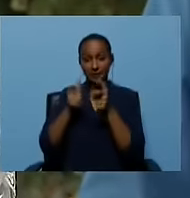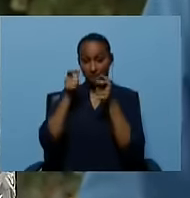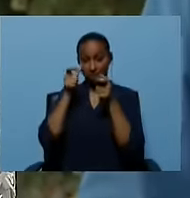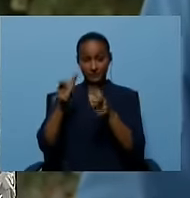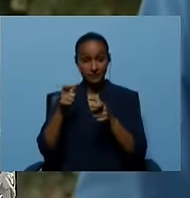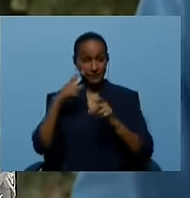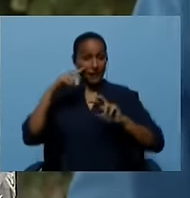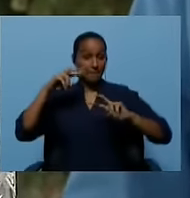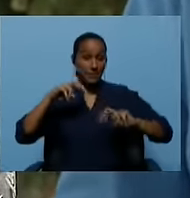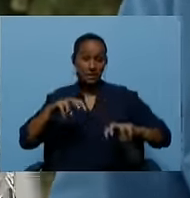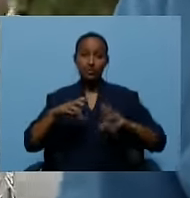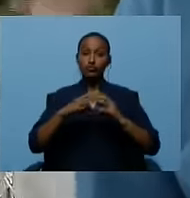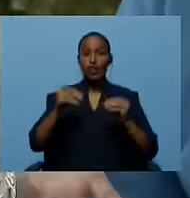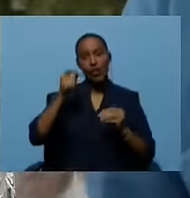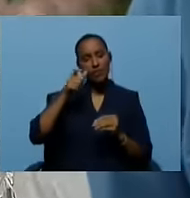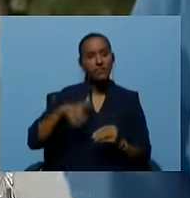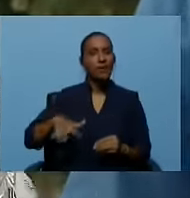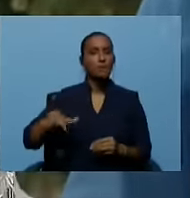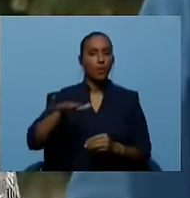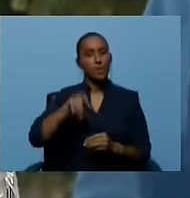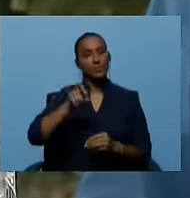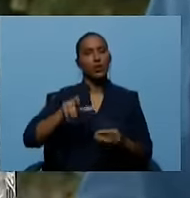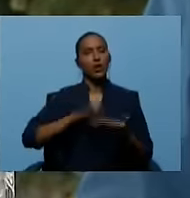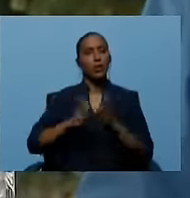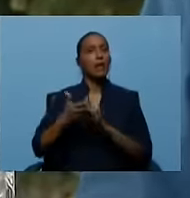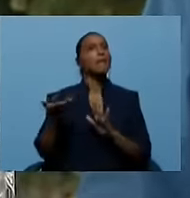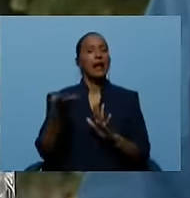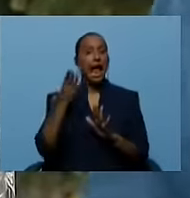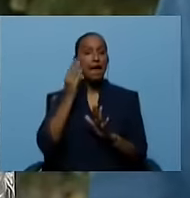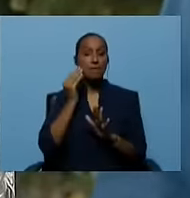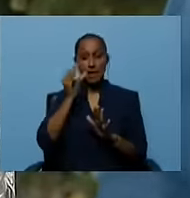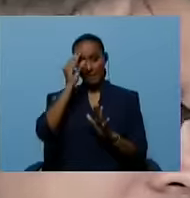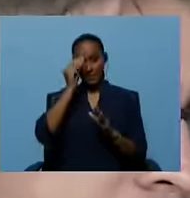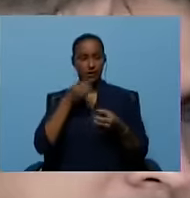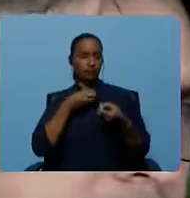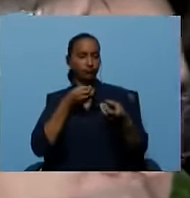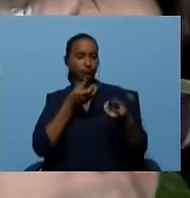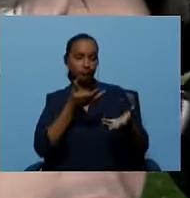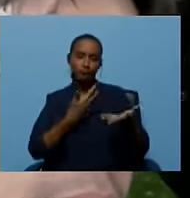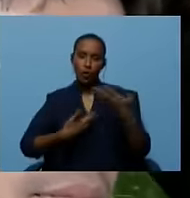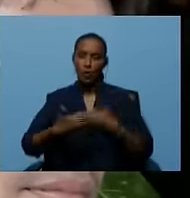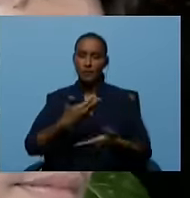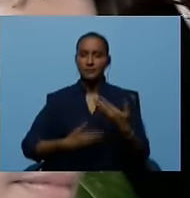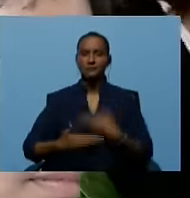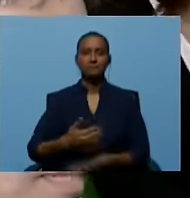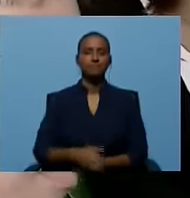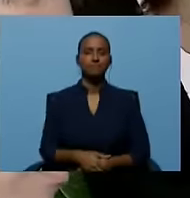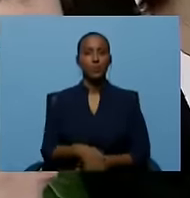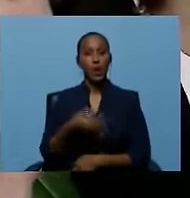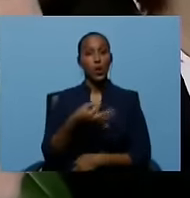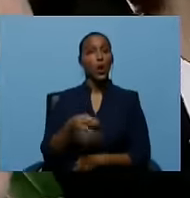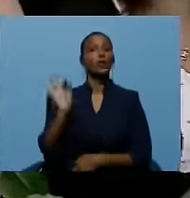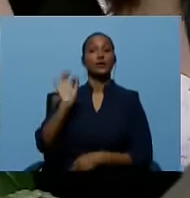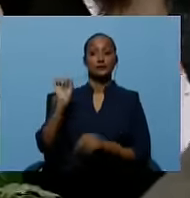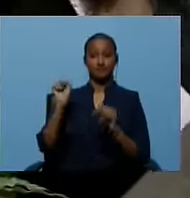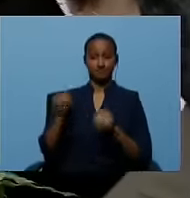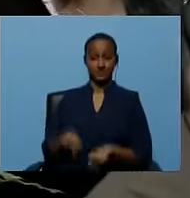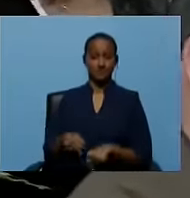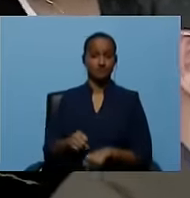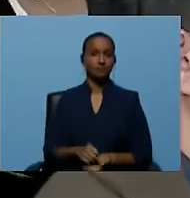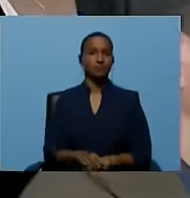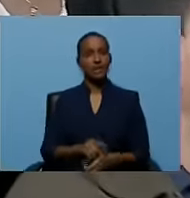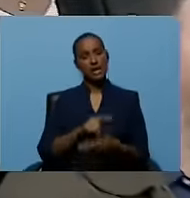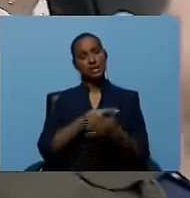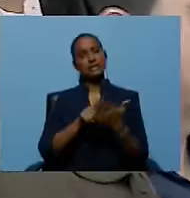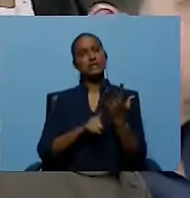para que cada uno de esos prototipos se conviertan en experiencias de emprendimiento de base tecnológica. Correcto. Son 5 vértices, ¿verdad?